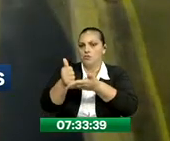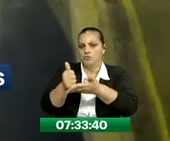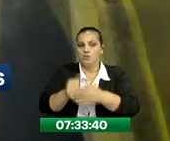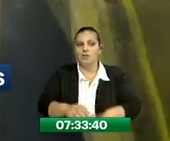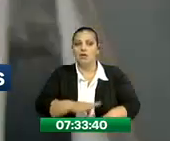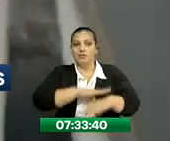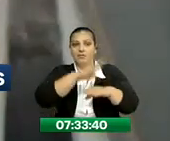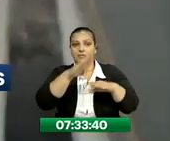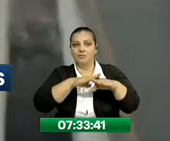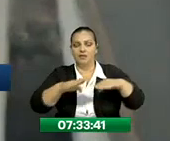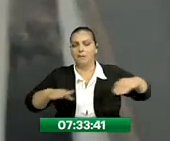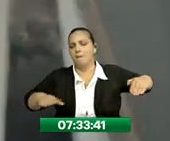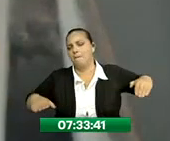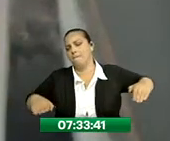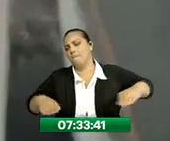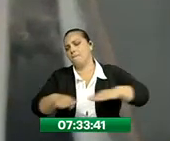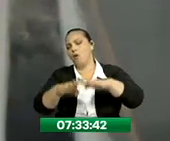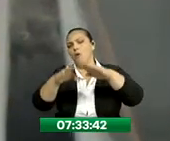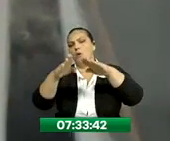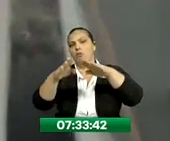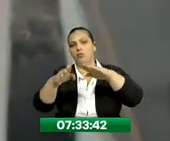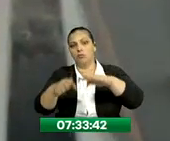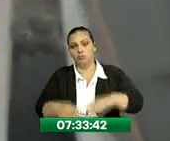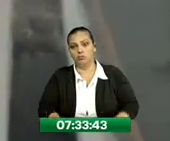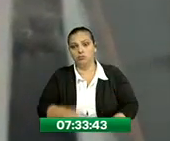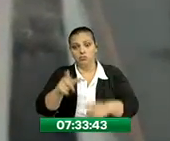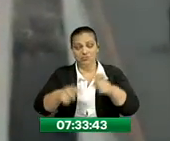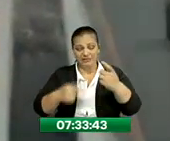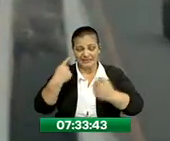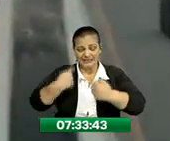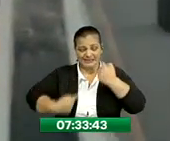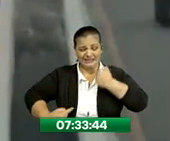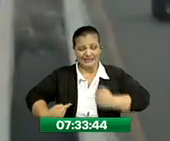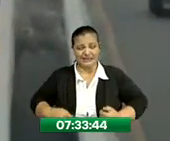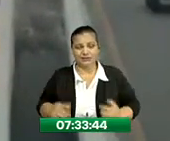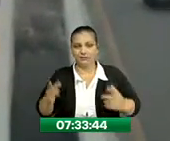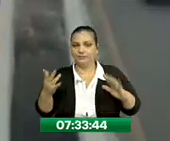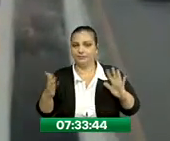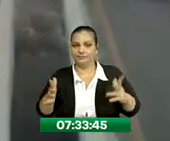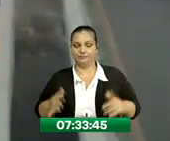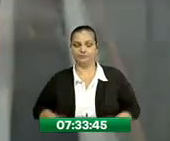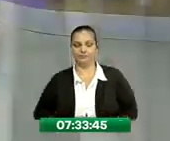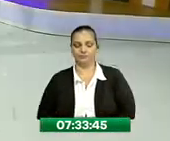personas heridas. Informó Jorge Salazar.